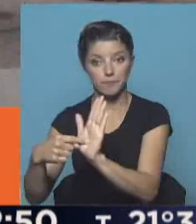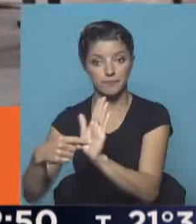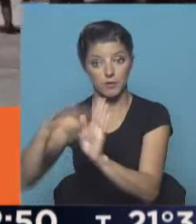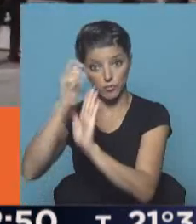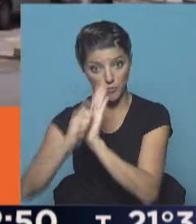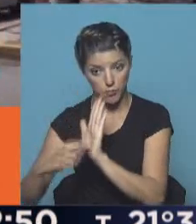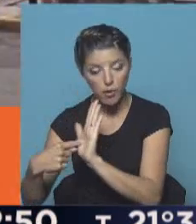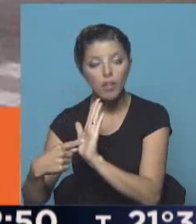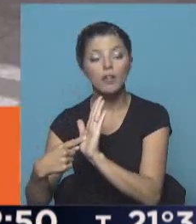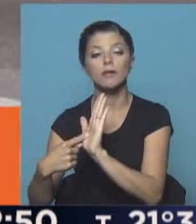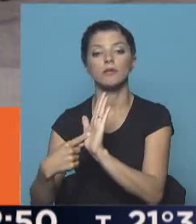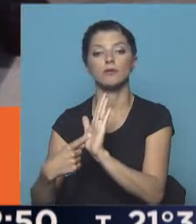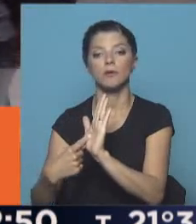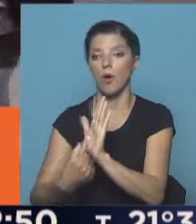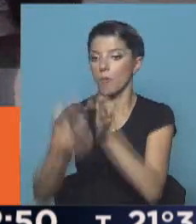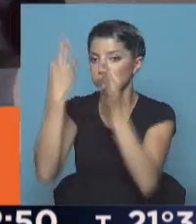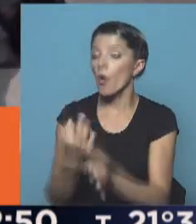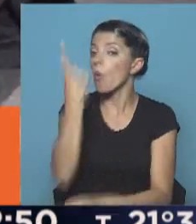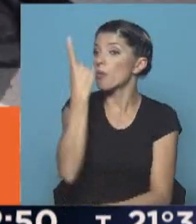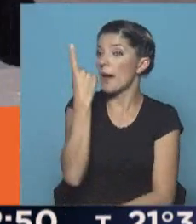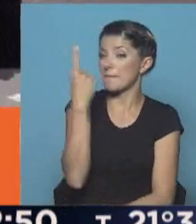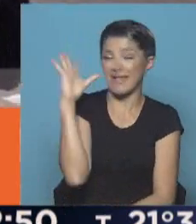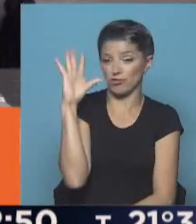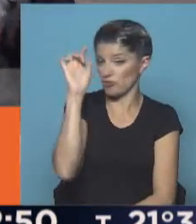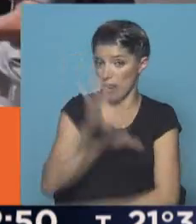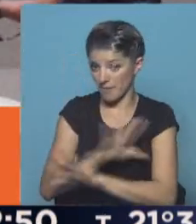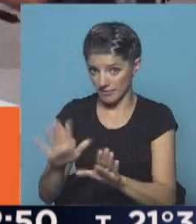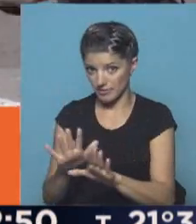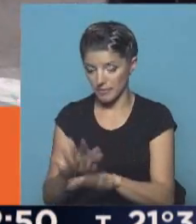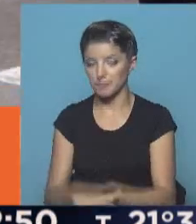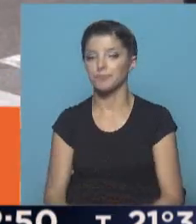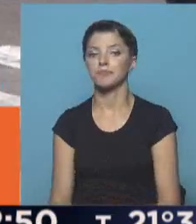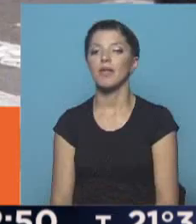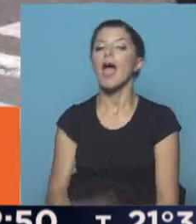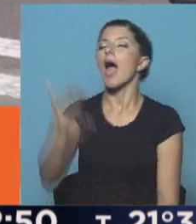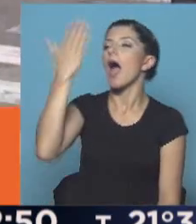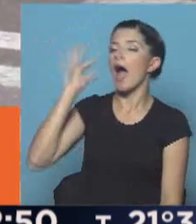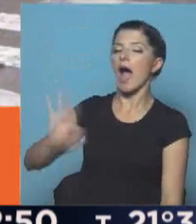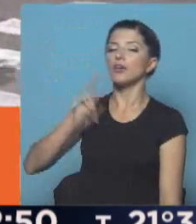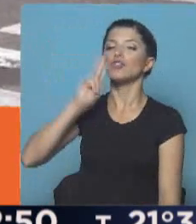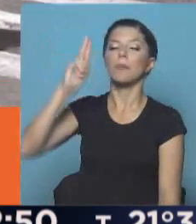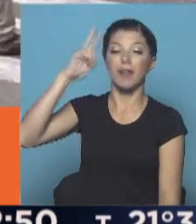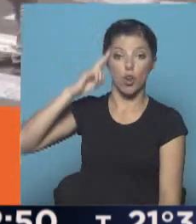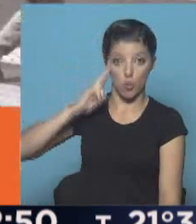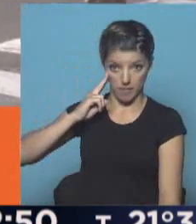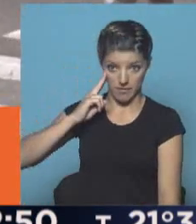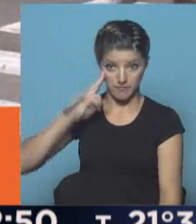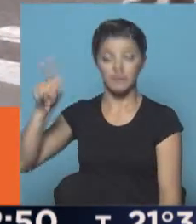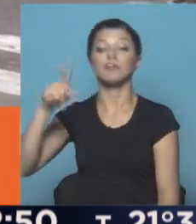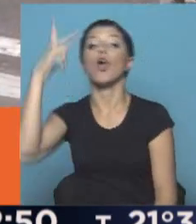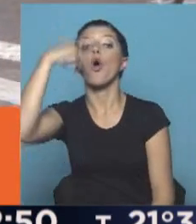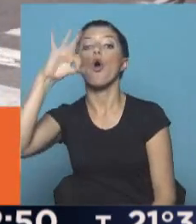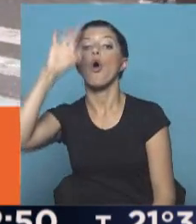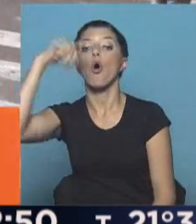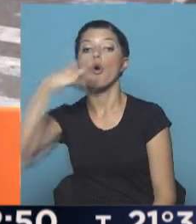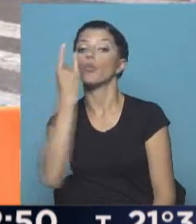aplicada eficientemente una sola vez, eficientemente en forma relativa, en el año 2009 en el caso de Honduras.